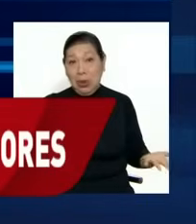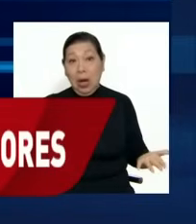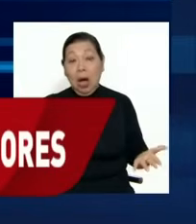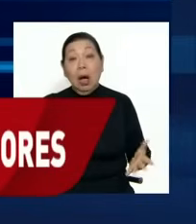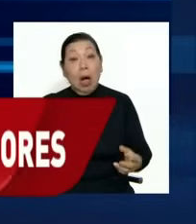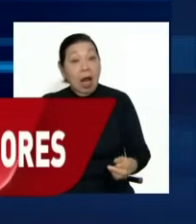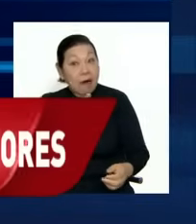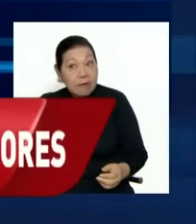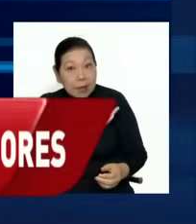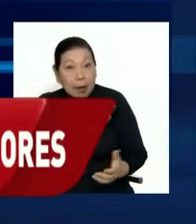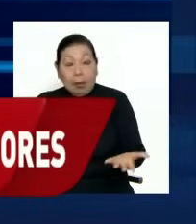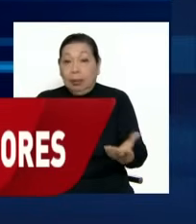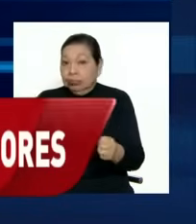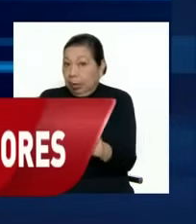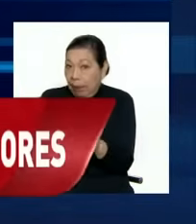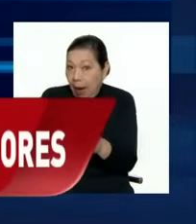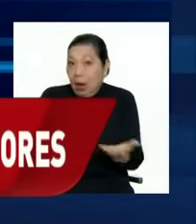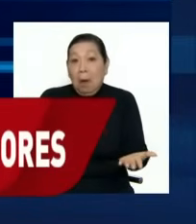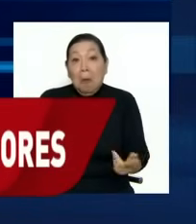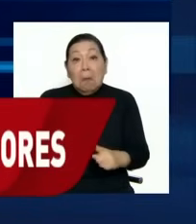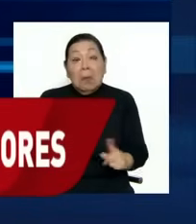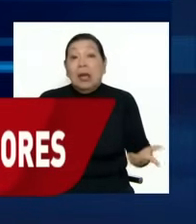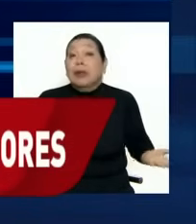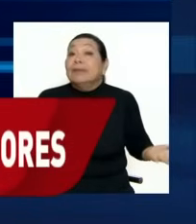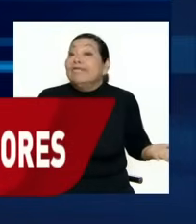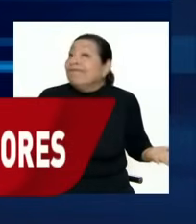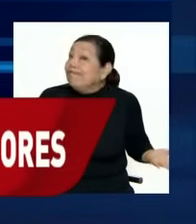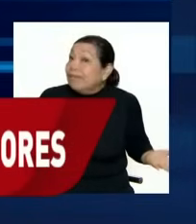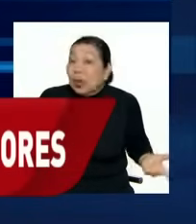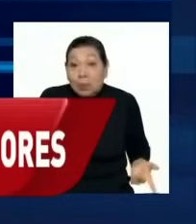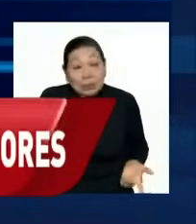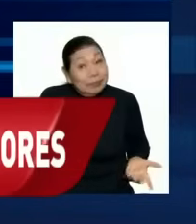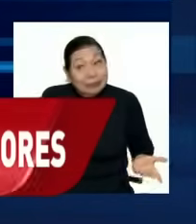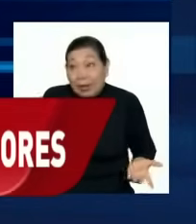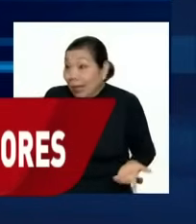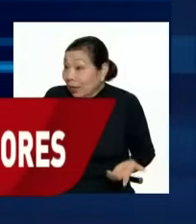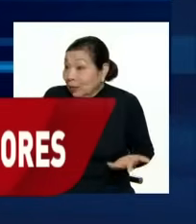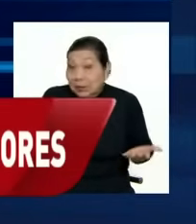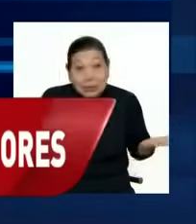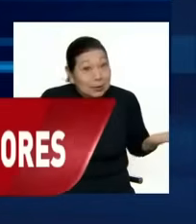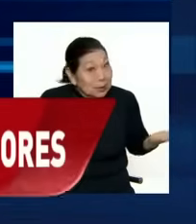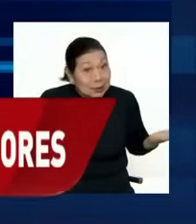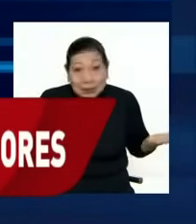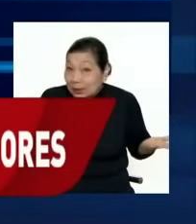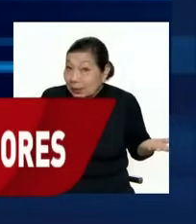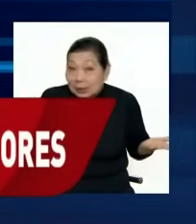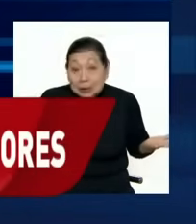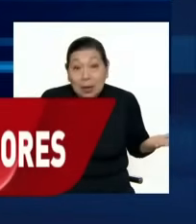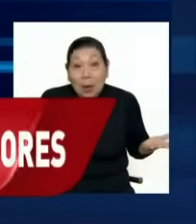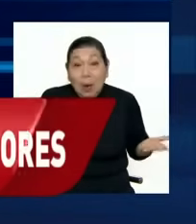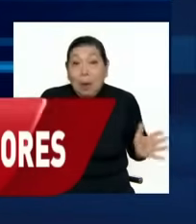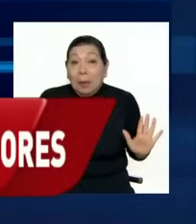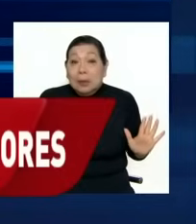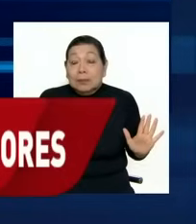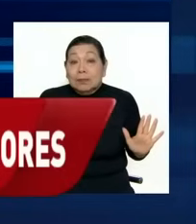su trabajo. Pero lo que ocurre, como tú dices, es que